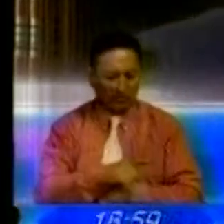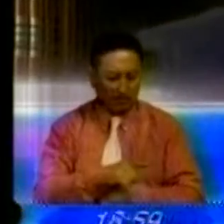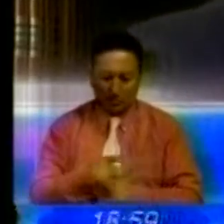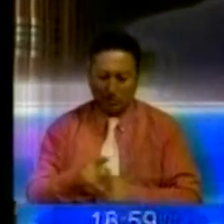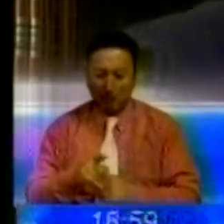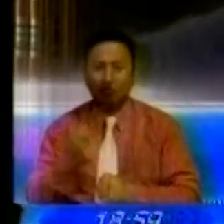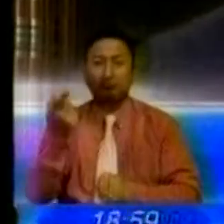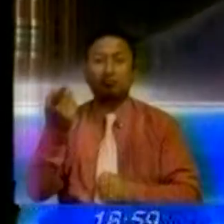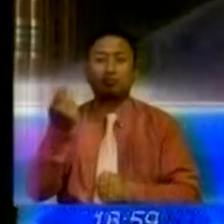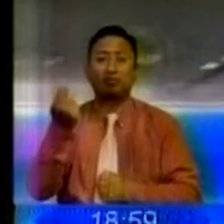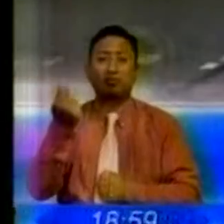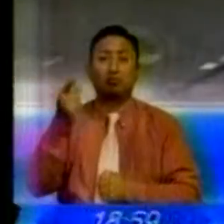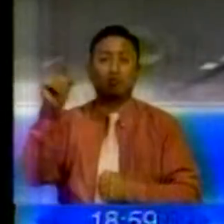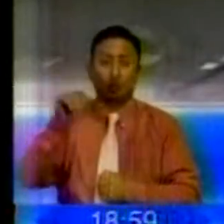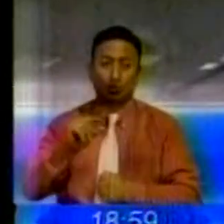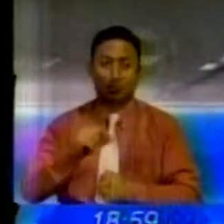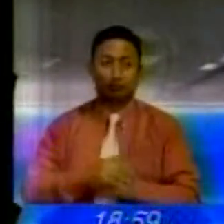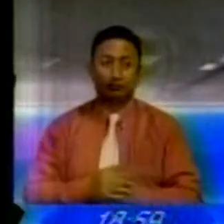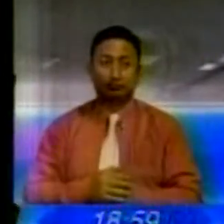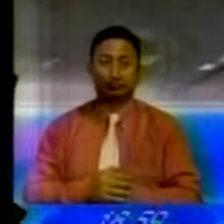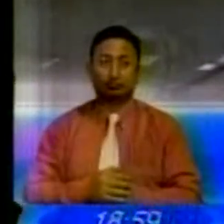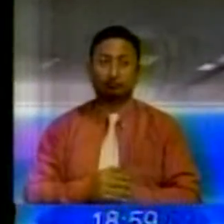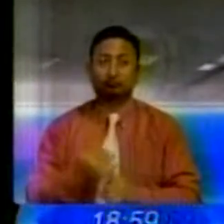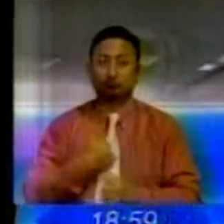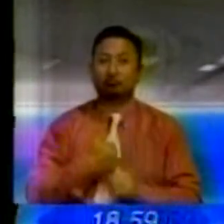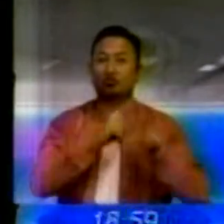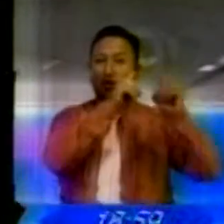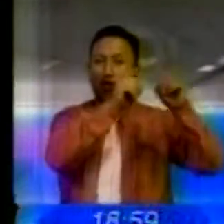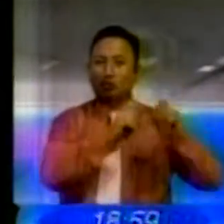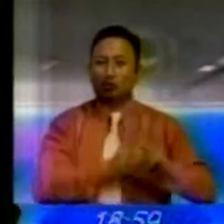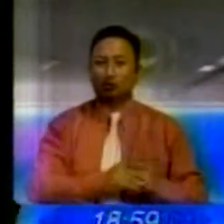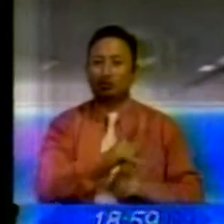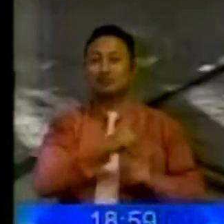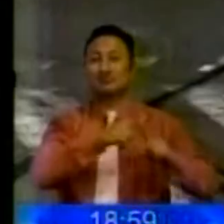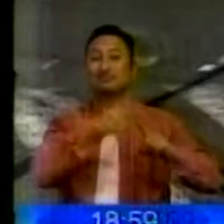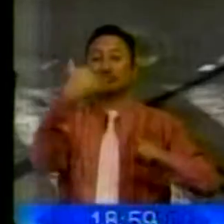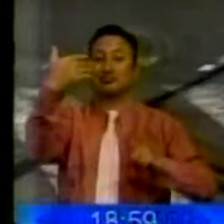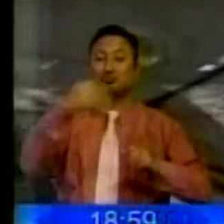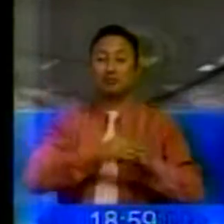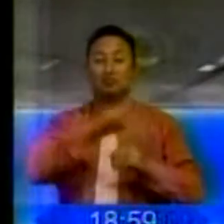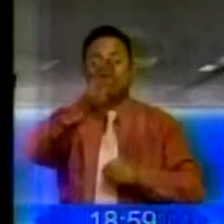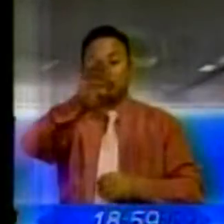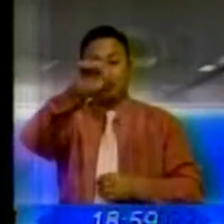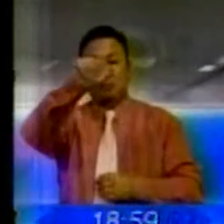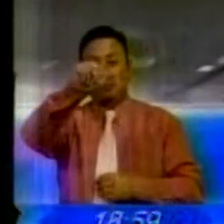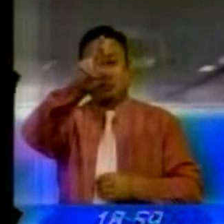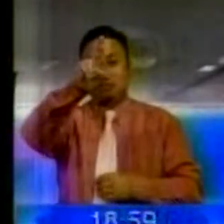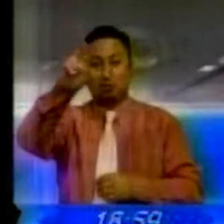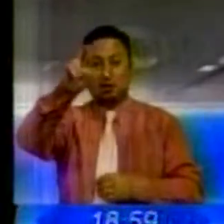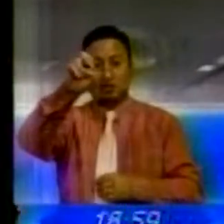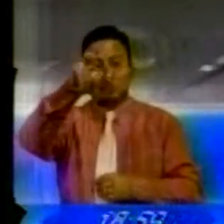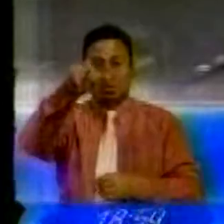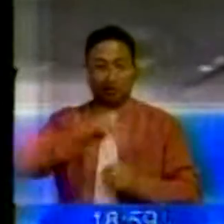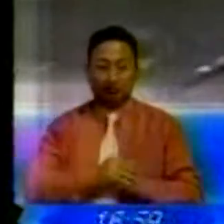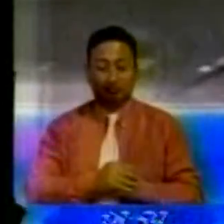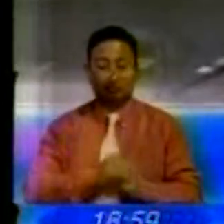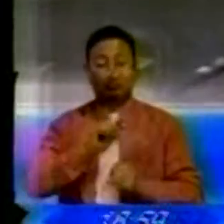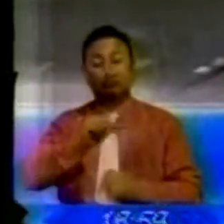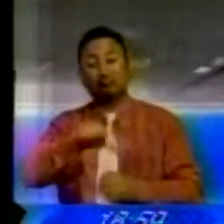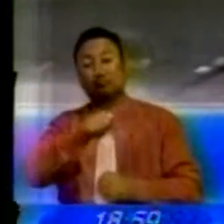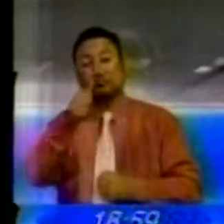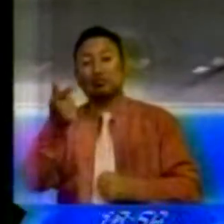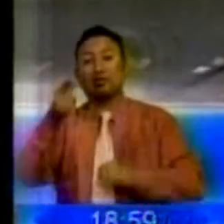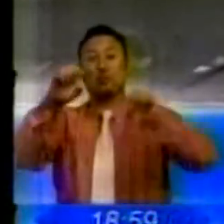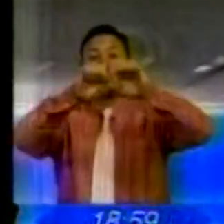oferta económica más baja. Hemos intentado obtener una entrevista por parte del exalcalde de Quito, Augusto Barrera, pero también de quien estuvo al frente